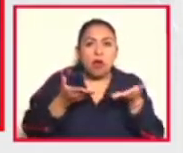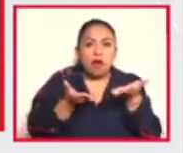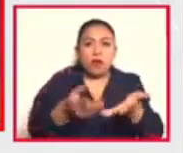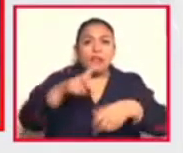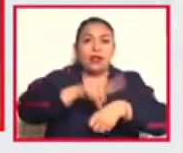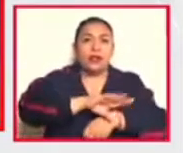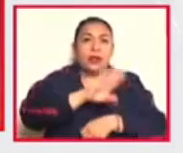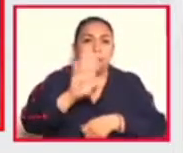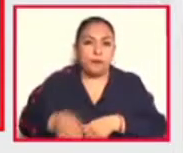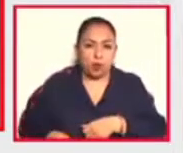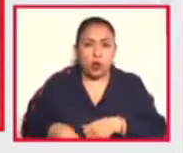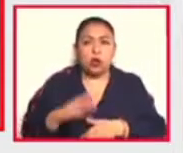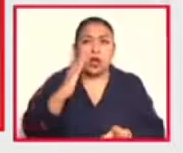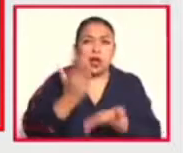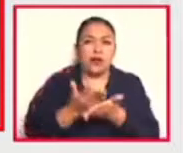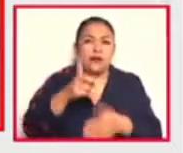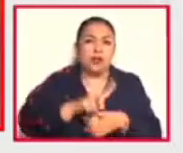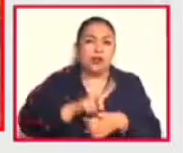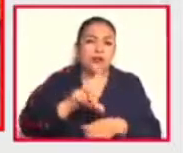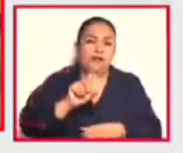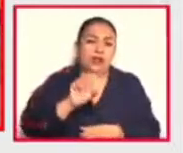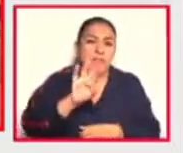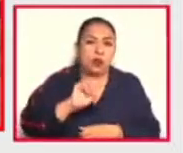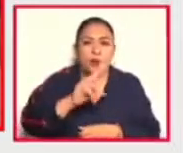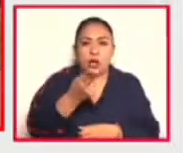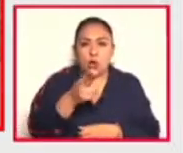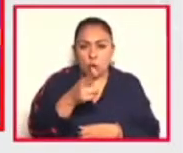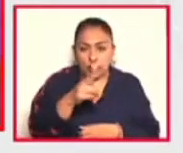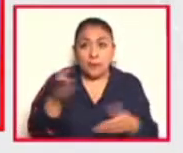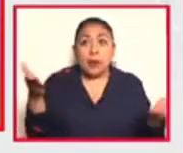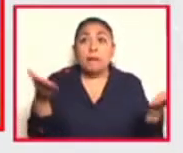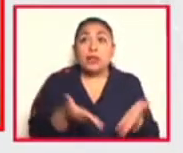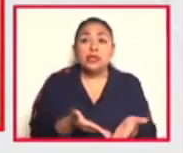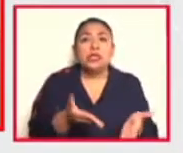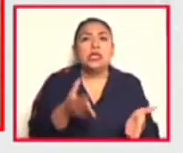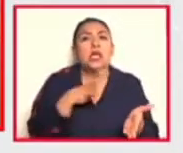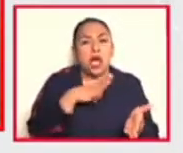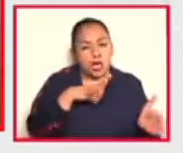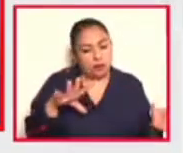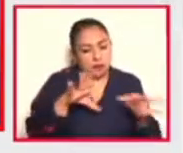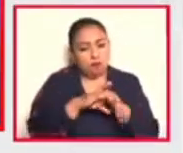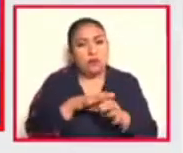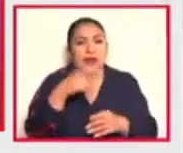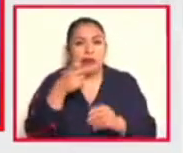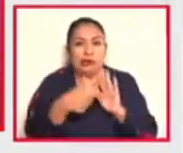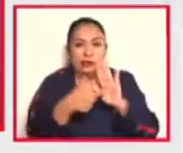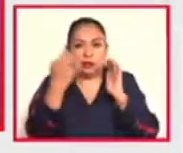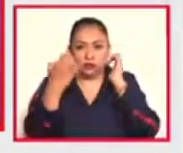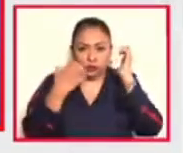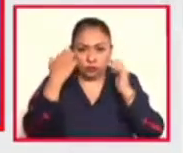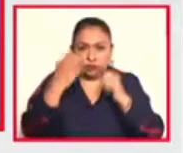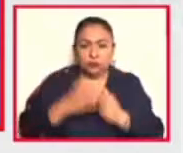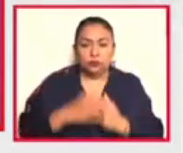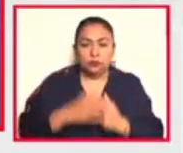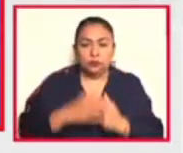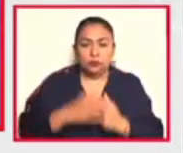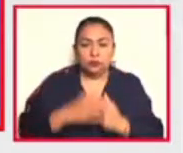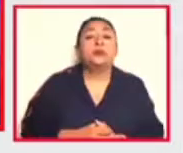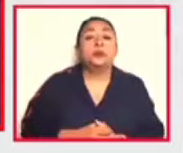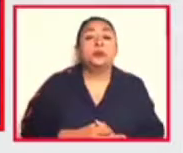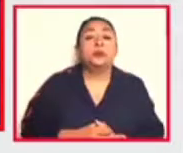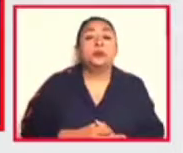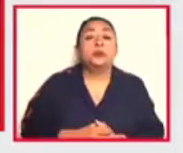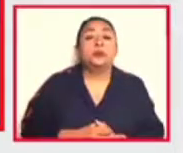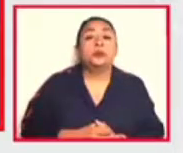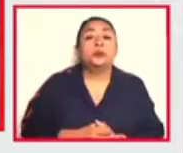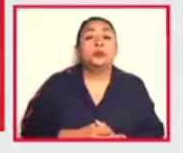que estarán hasta el 29 de noviembre, se presentan como una extensión de esta muestra. Quisimos seguir esta tónica